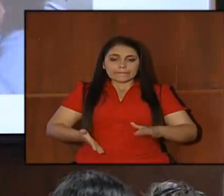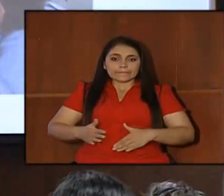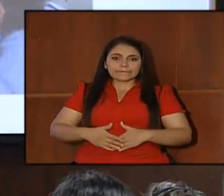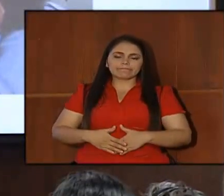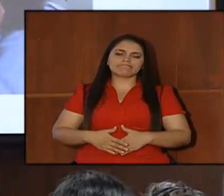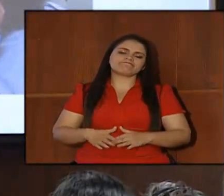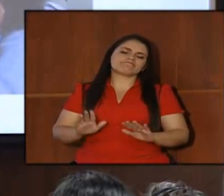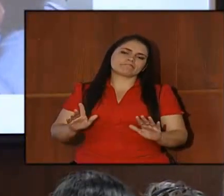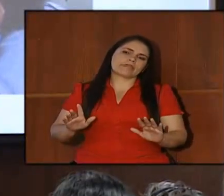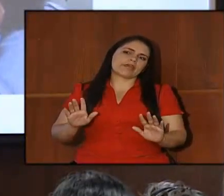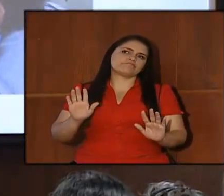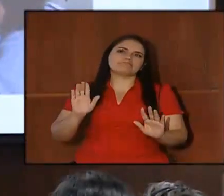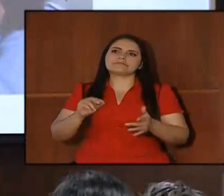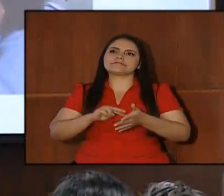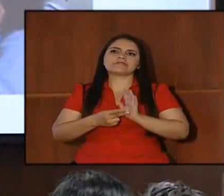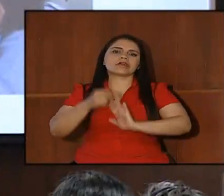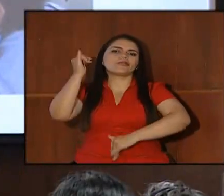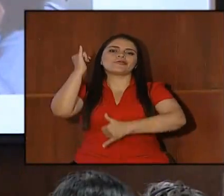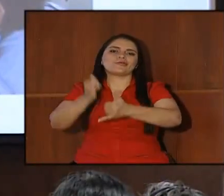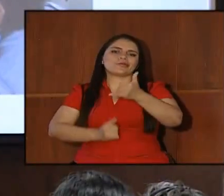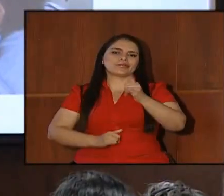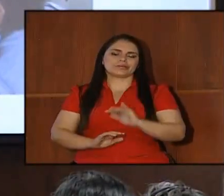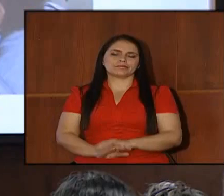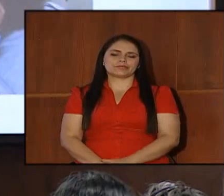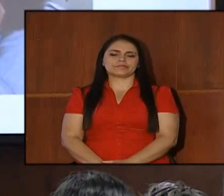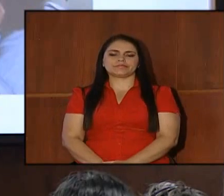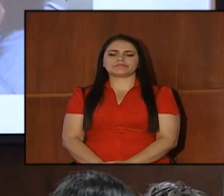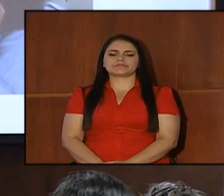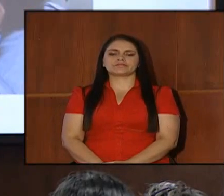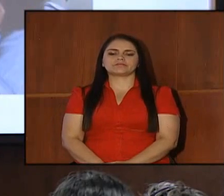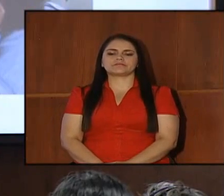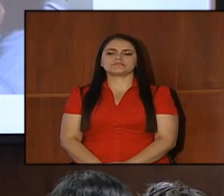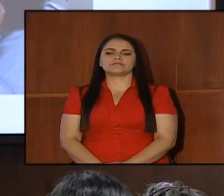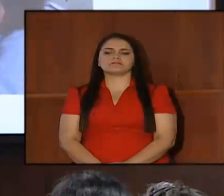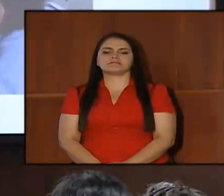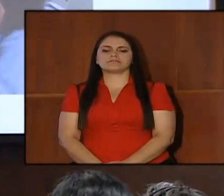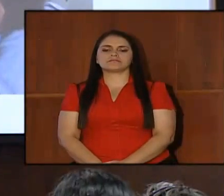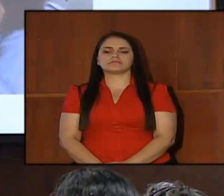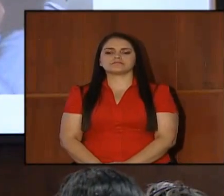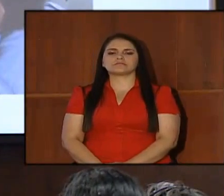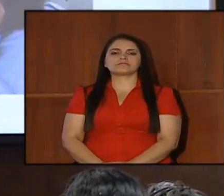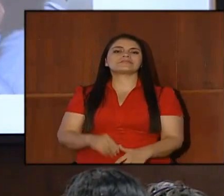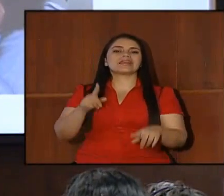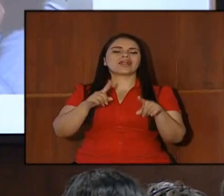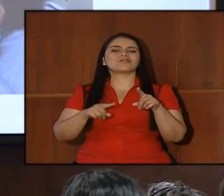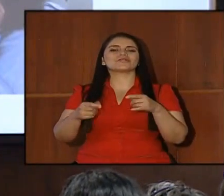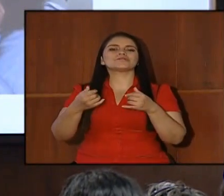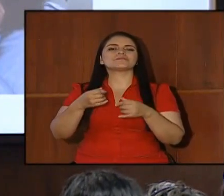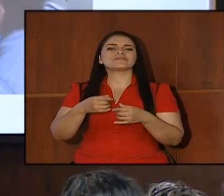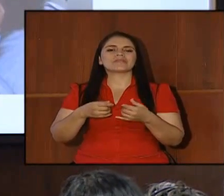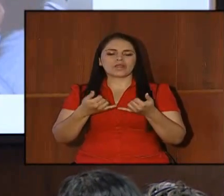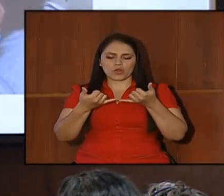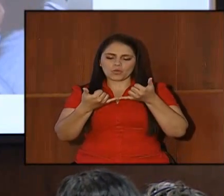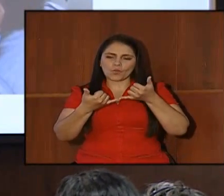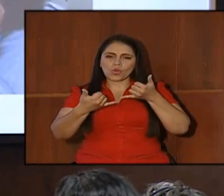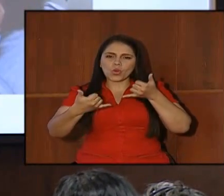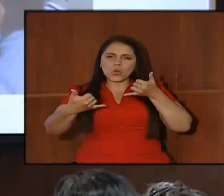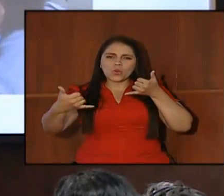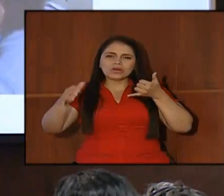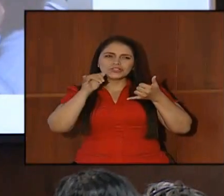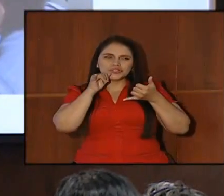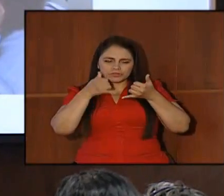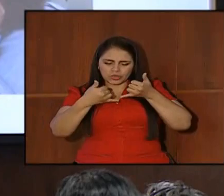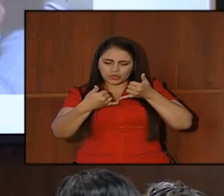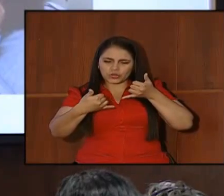absolutamente necesario. Muchas veces los pacientes, por ejemplo, pueden orinar por medio de sonda y pueden